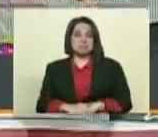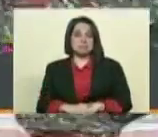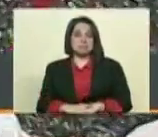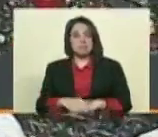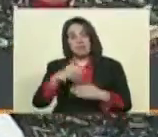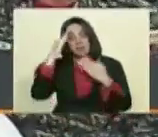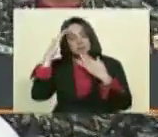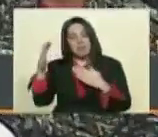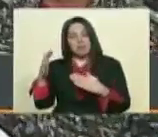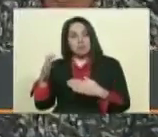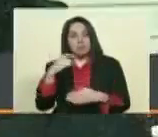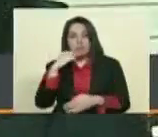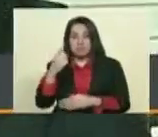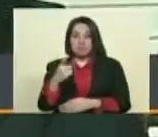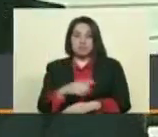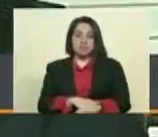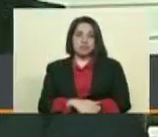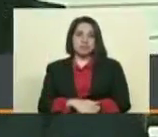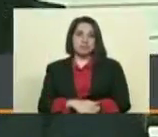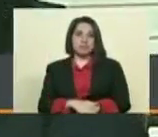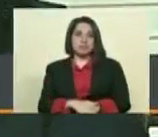Saludos, bueno. Decía,